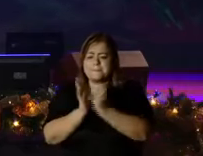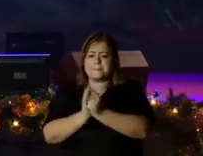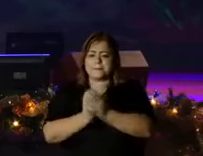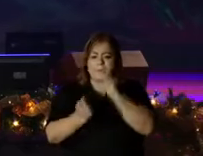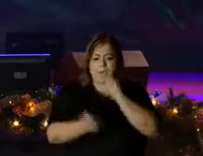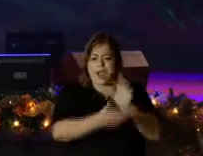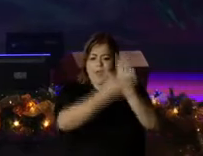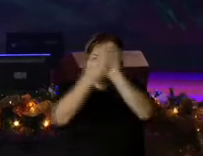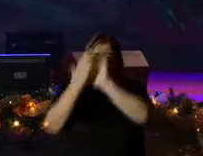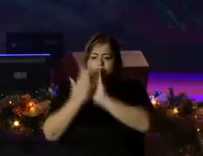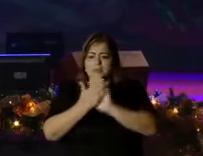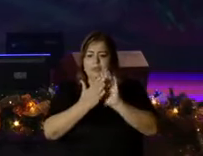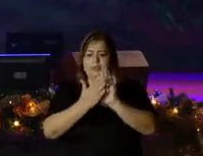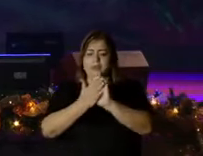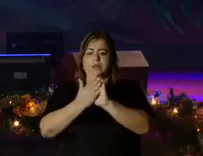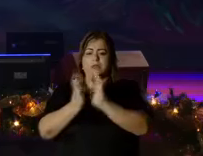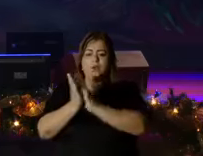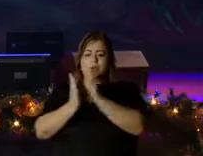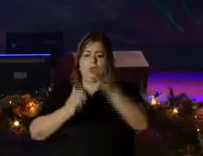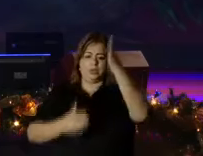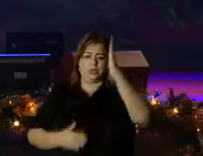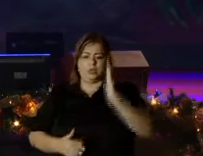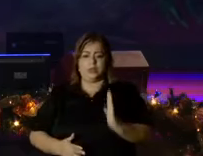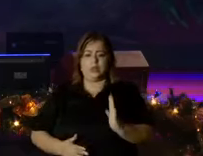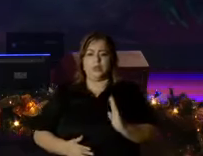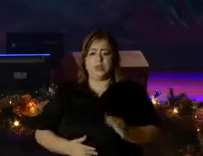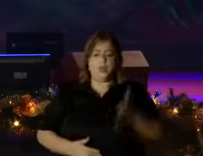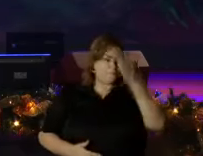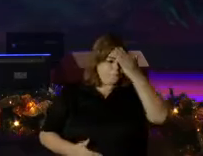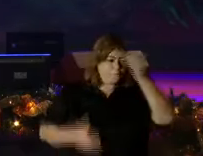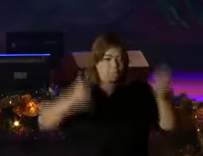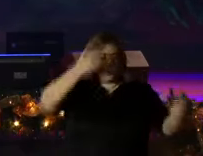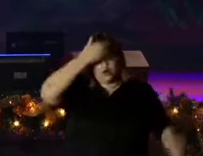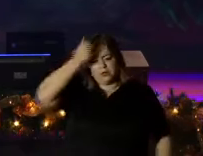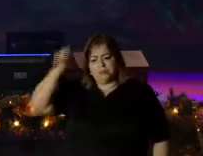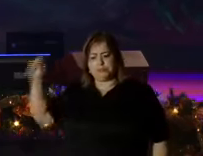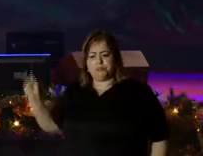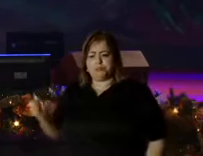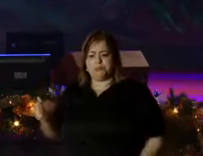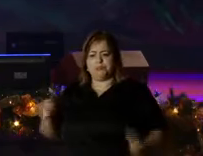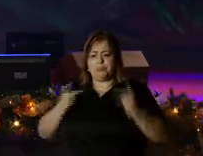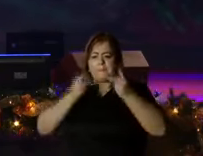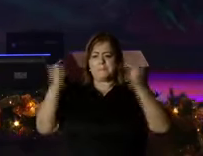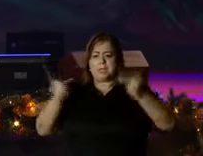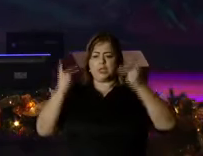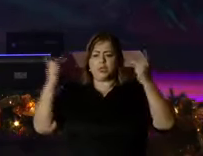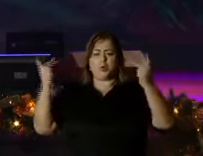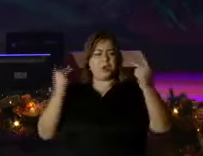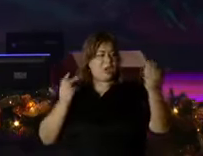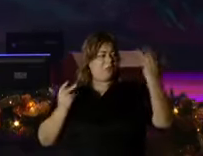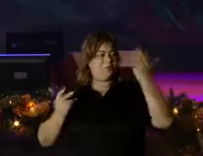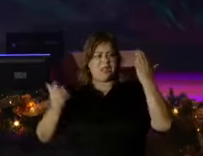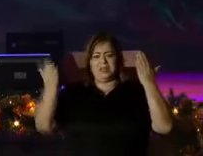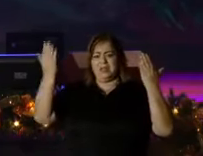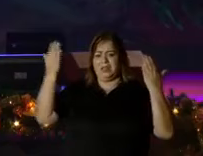Dios. Que se olviden de victorias,